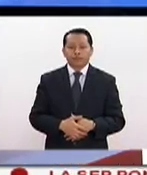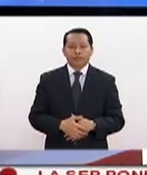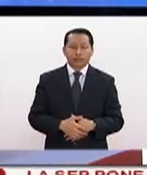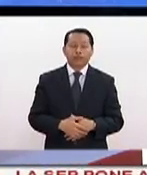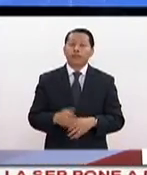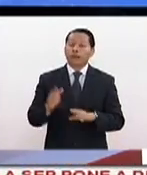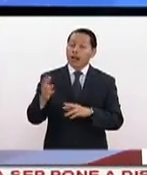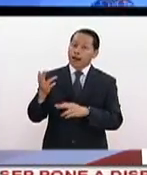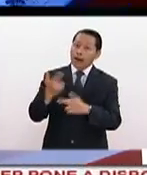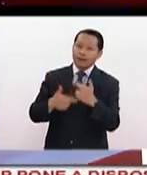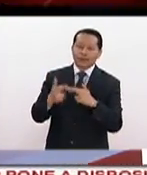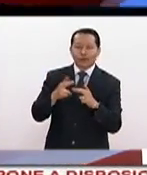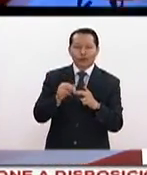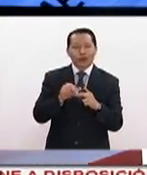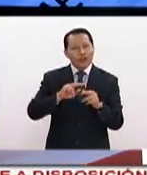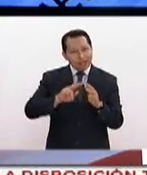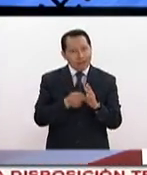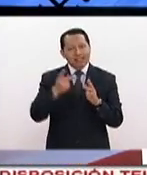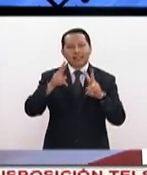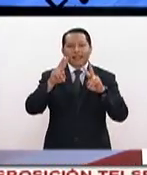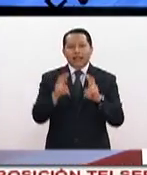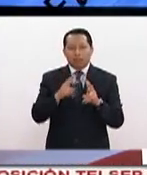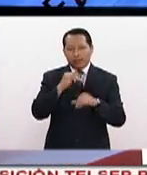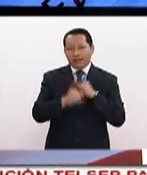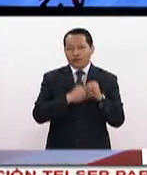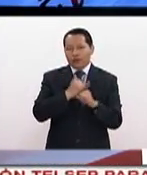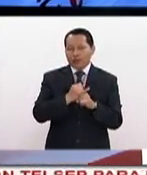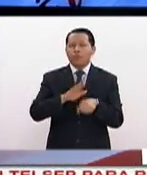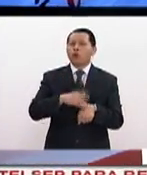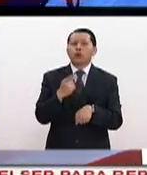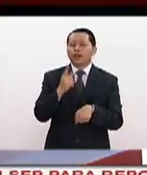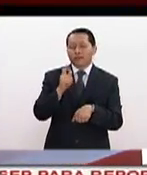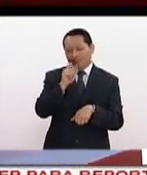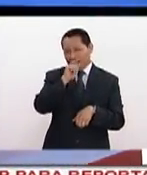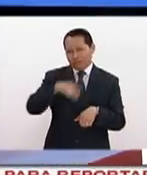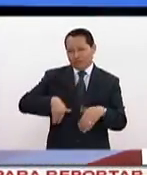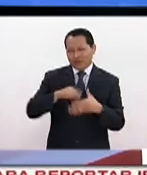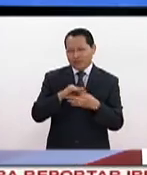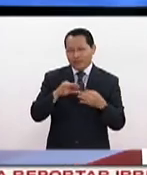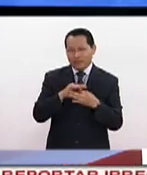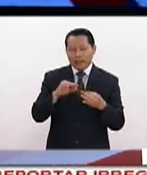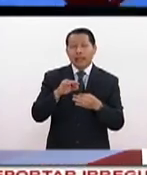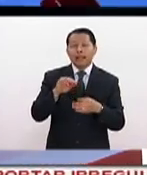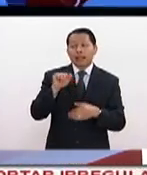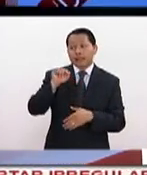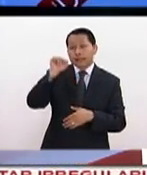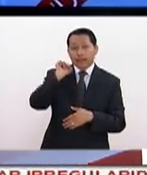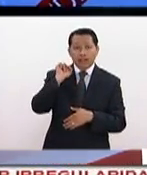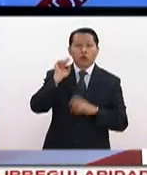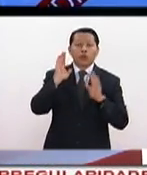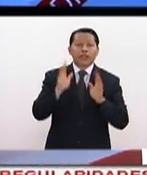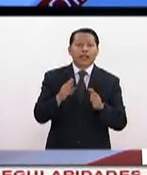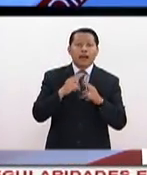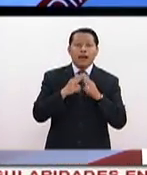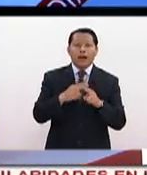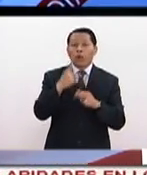Bueno, regresamos otra vez a los temas internacionales porque, como le comentamos, este sábado se cumplió un año de Donald Trump